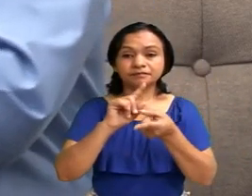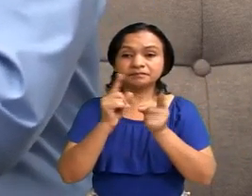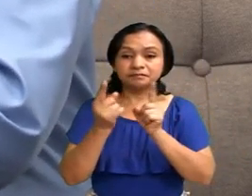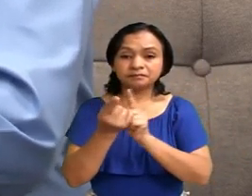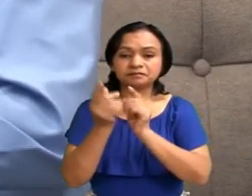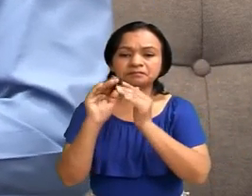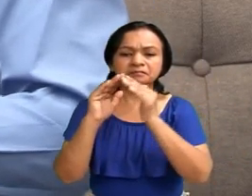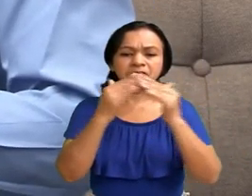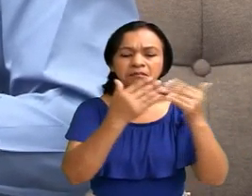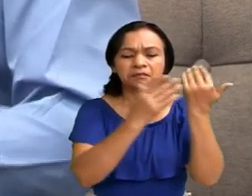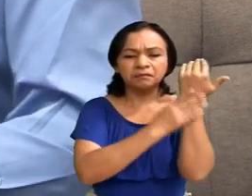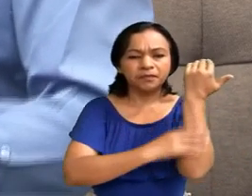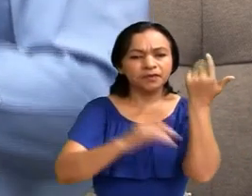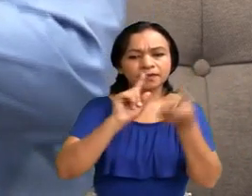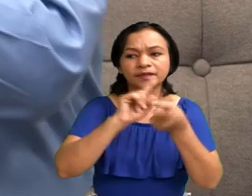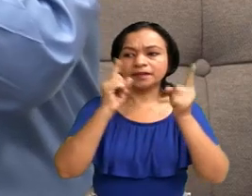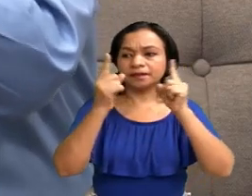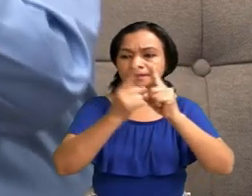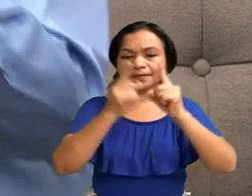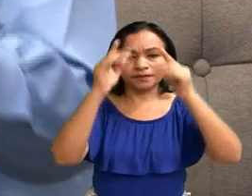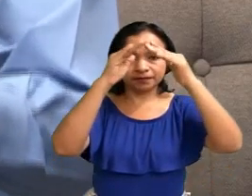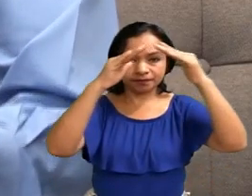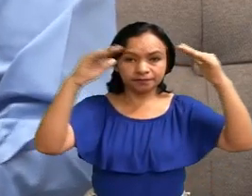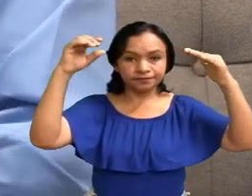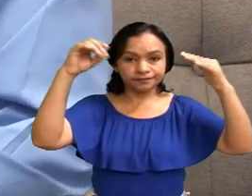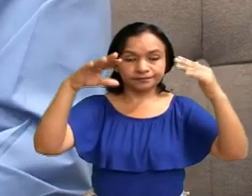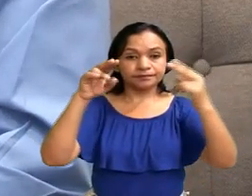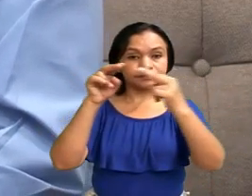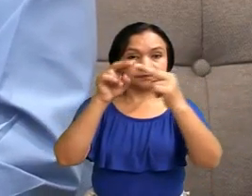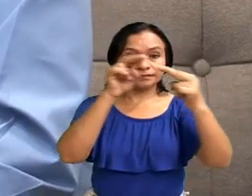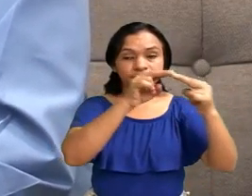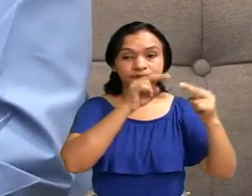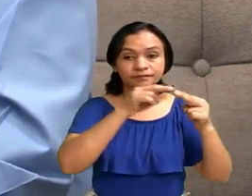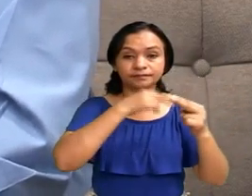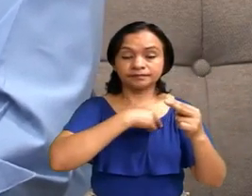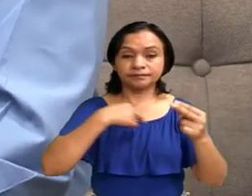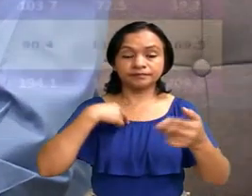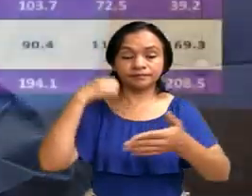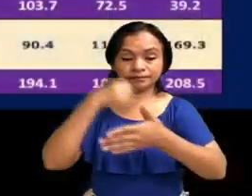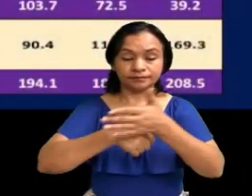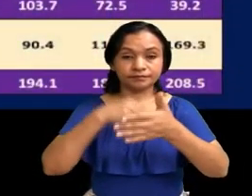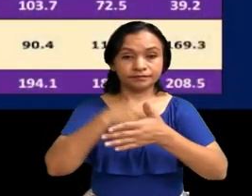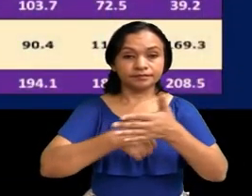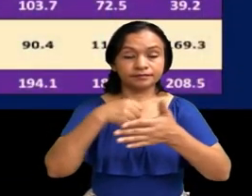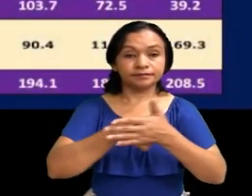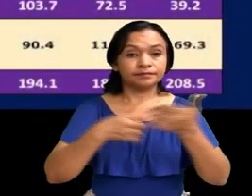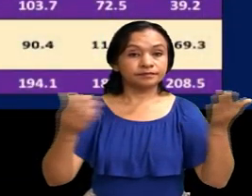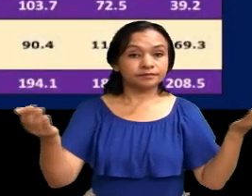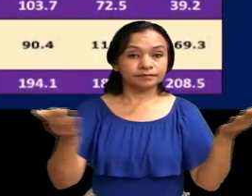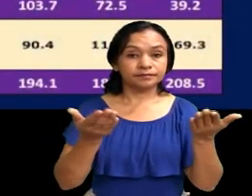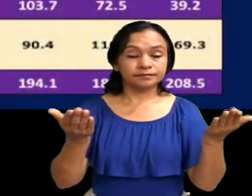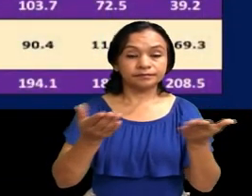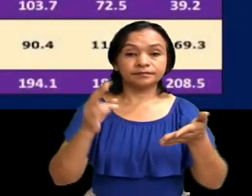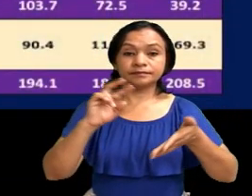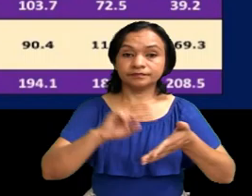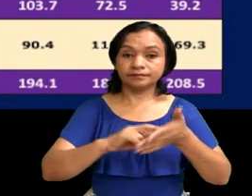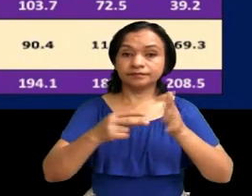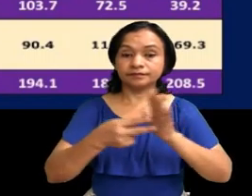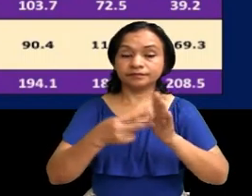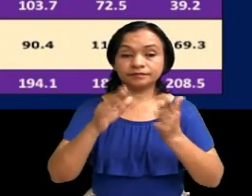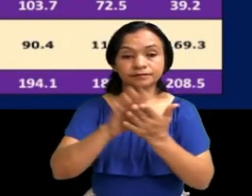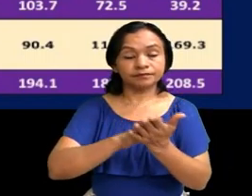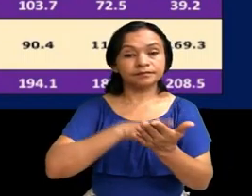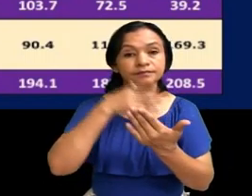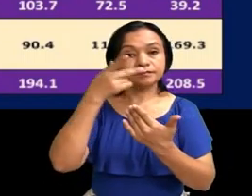pérdidas, rehabilitación de redes, el sistema interconectado, seguirlo fortaleciendo. Eso significa un